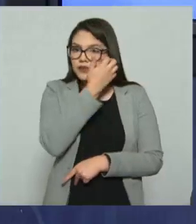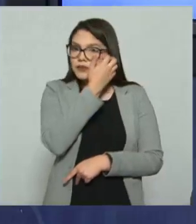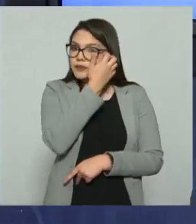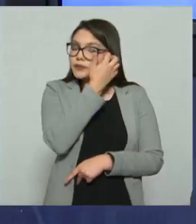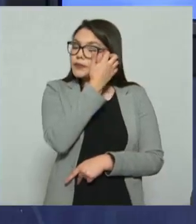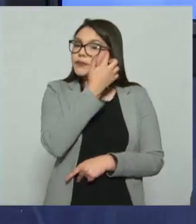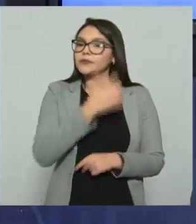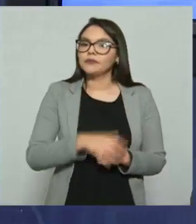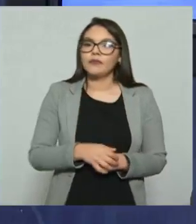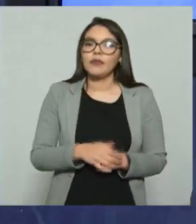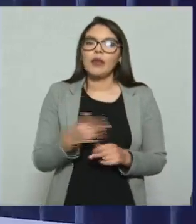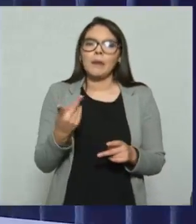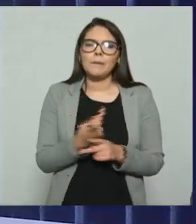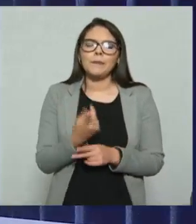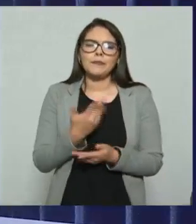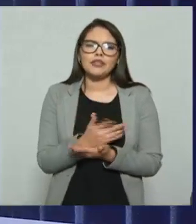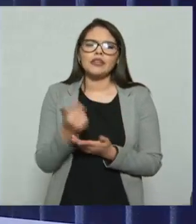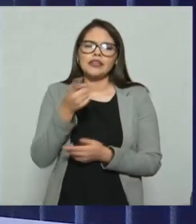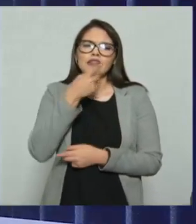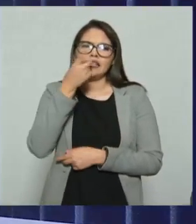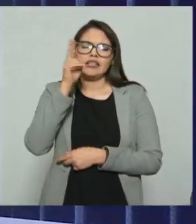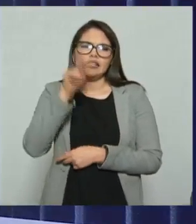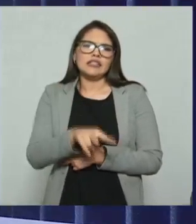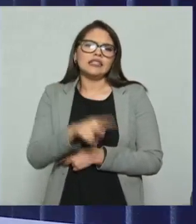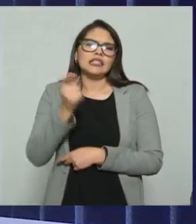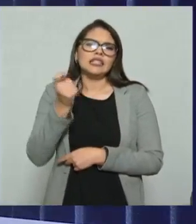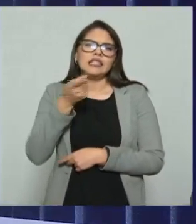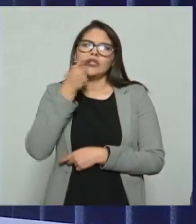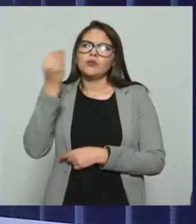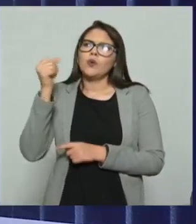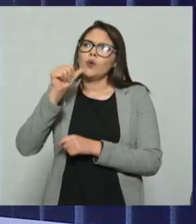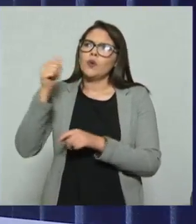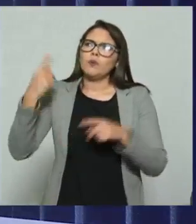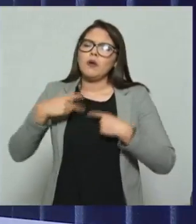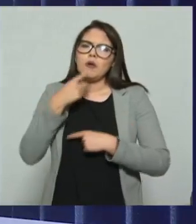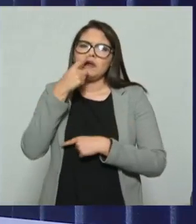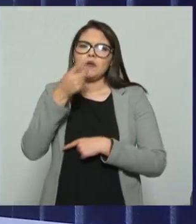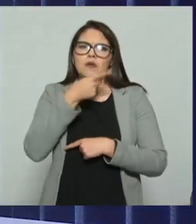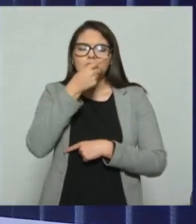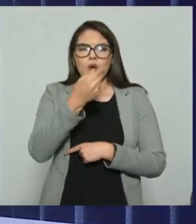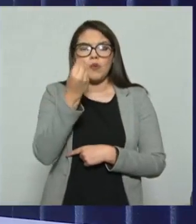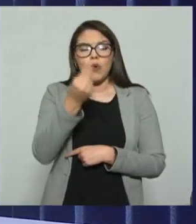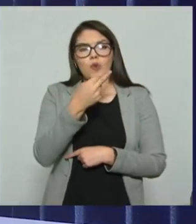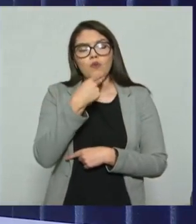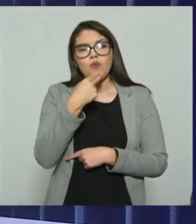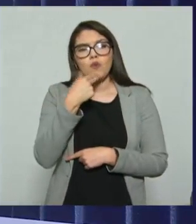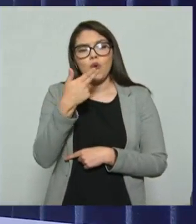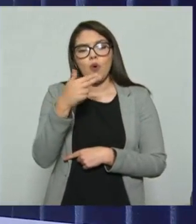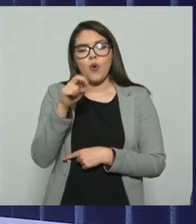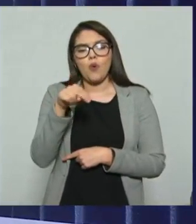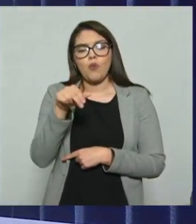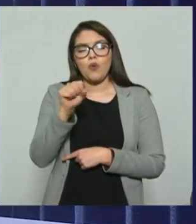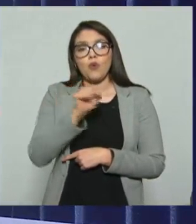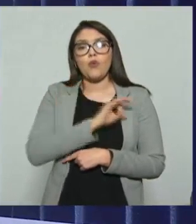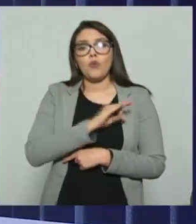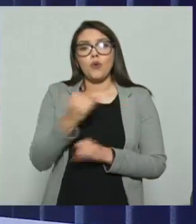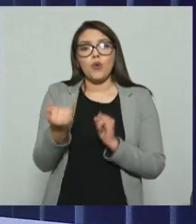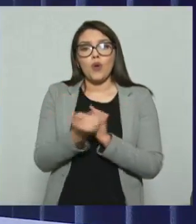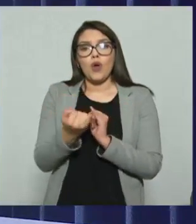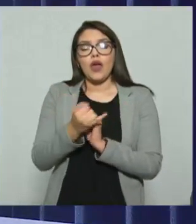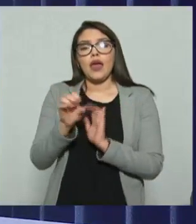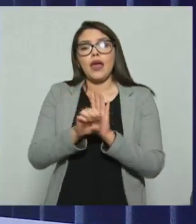qué es cierto? ¿Qué tan cierto es esto, como comentan algunos otros biólogos y nutriólogos, que el uso de hormonas también podría alterar los senos de los varones en